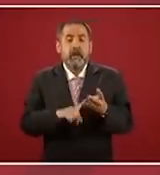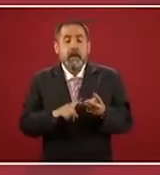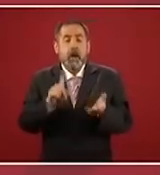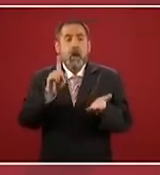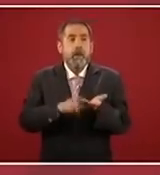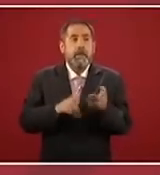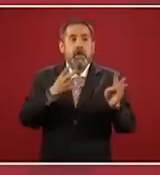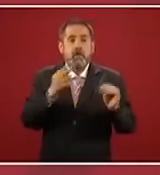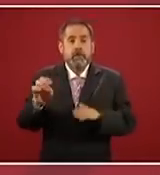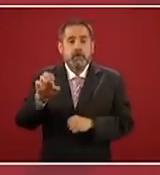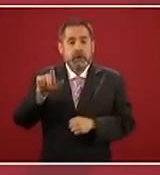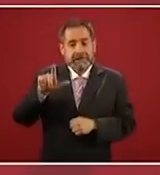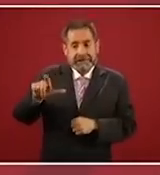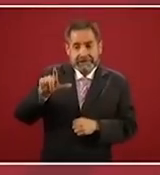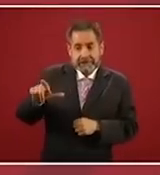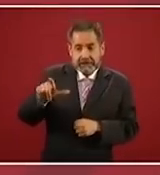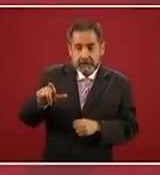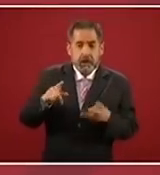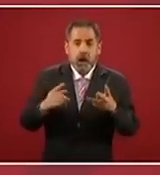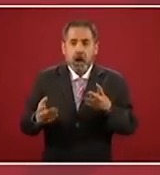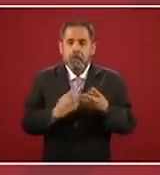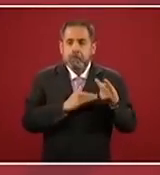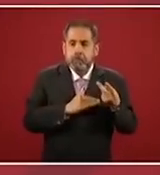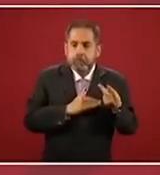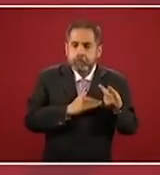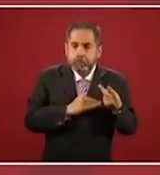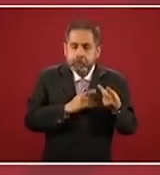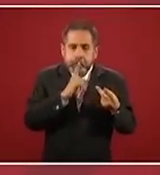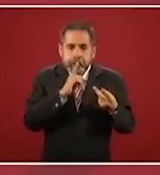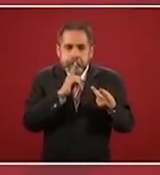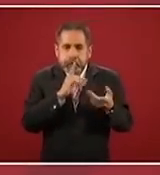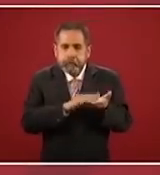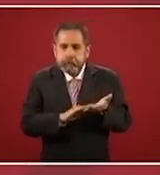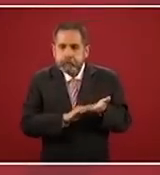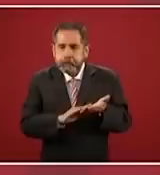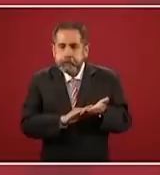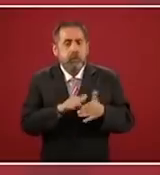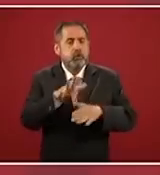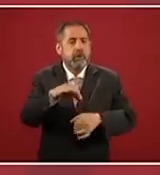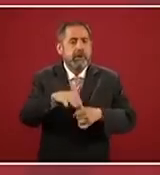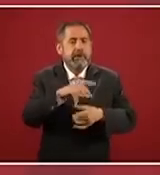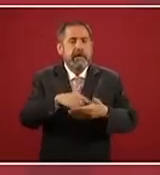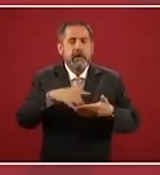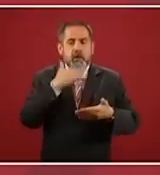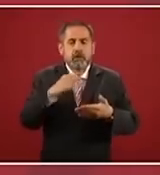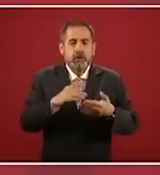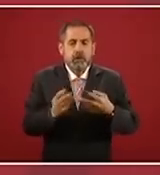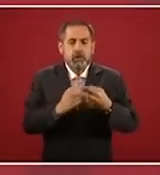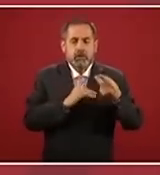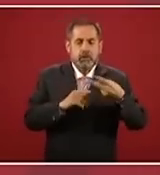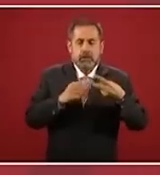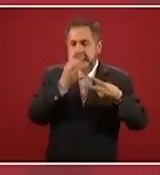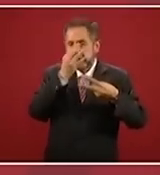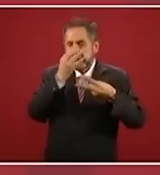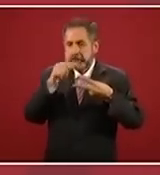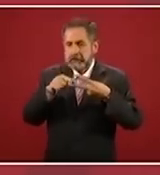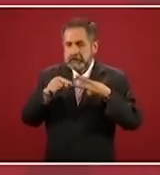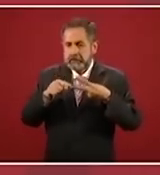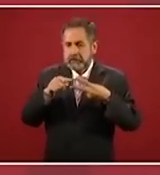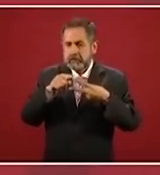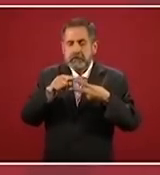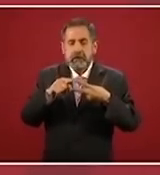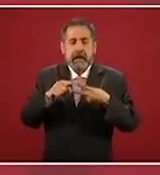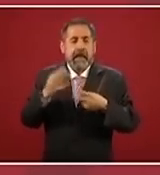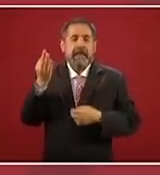17 se suprimió lo de delitos electorales y quedó solo lo